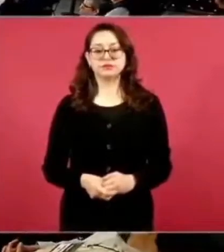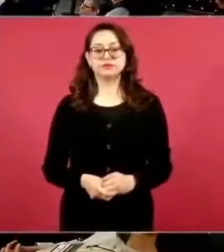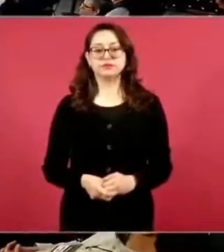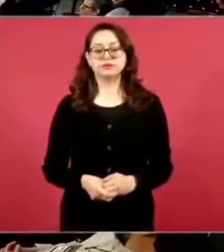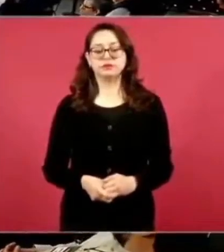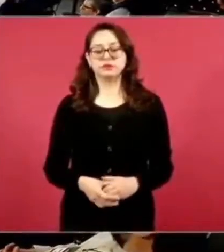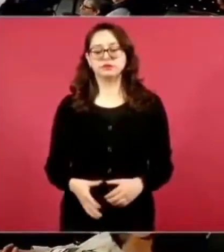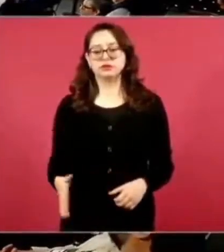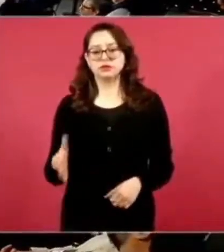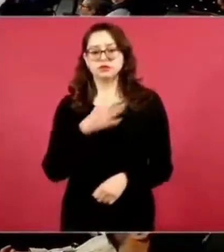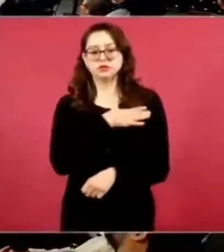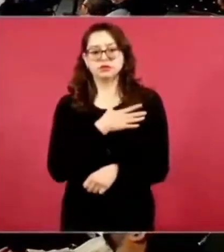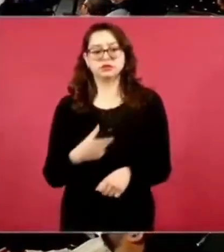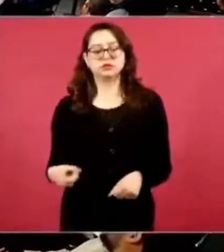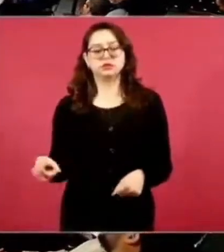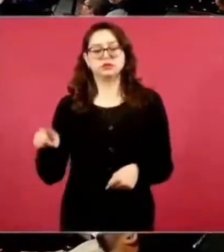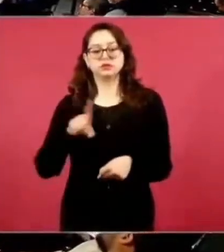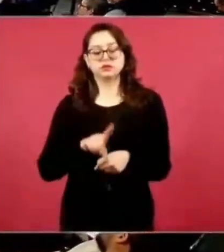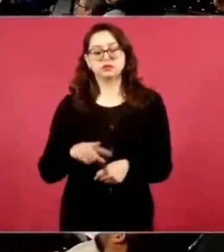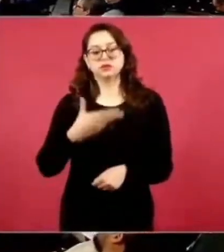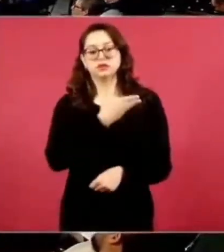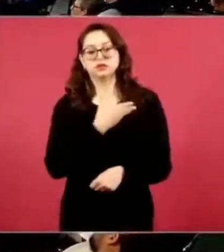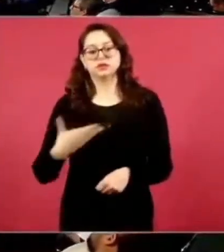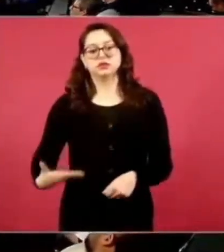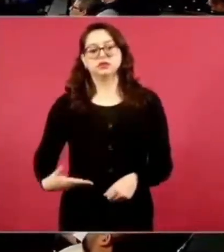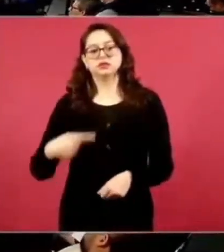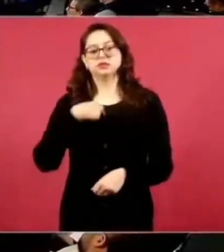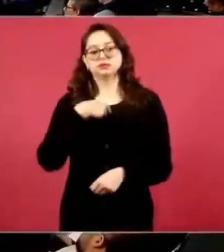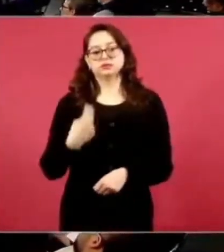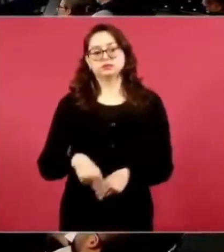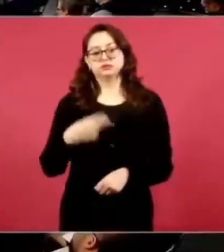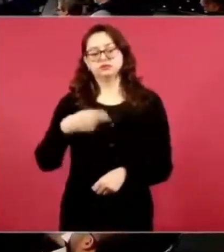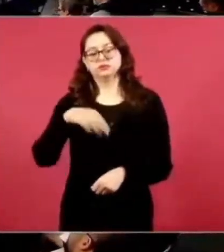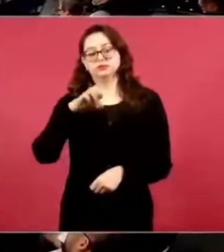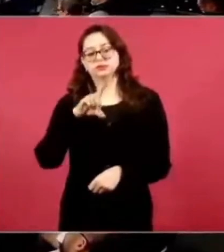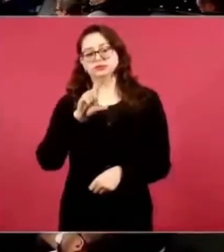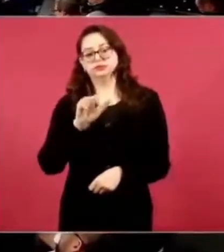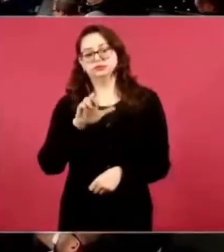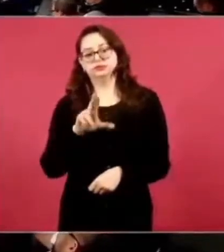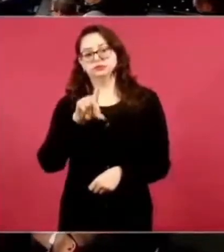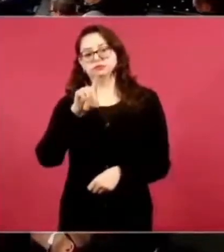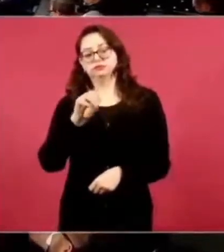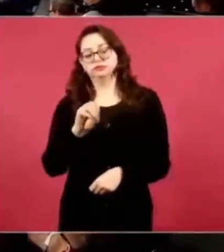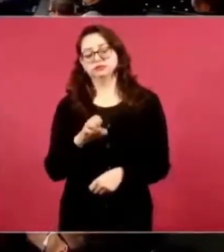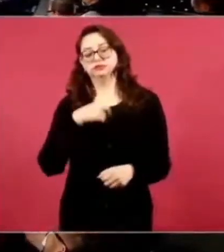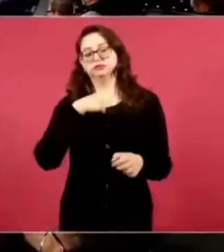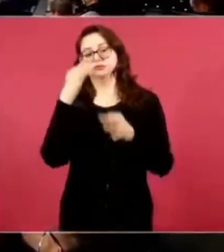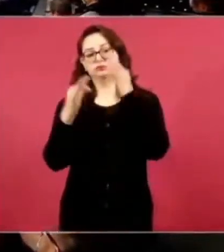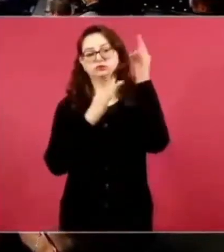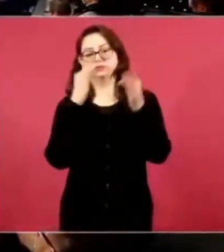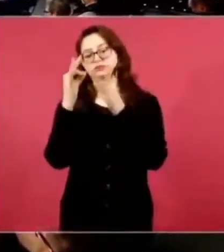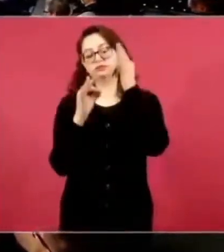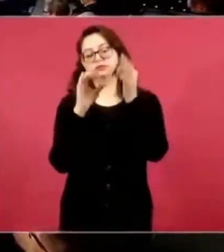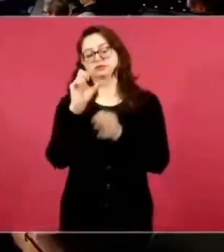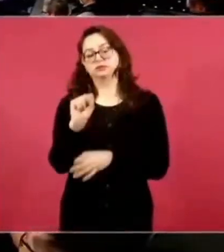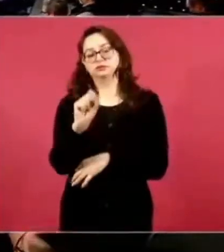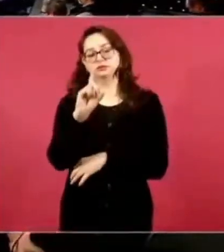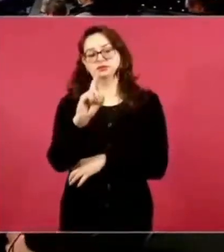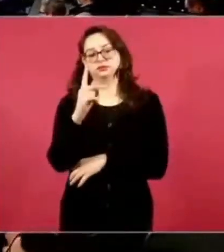Buenos días, señor presidente. Eduardo Esquivel Ancona, SDP Noticias. Mi primera